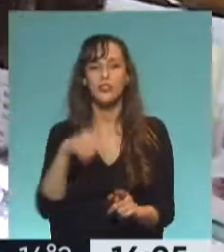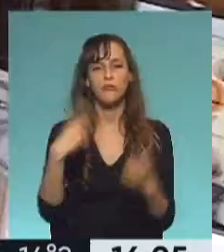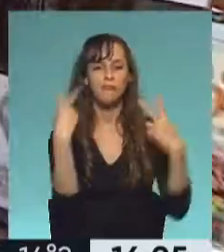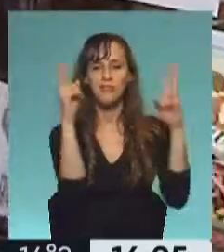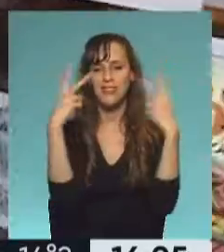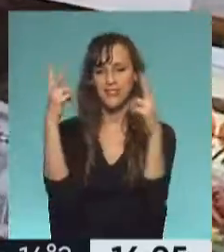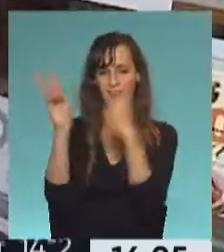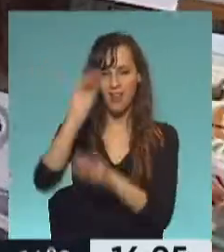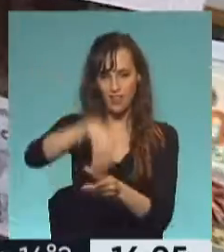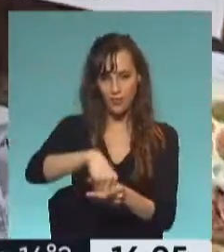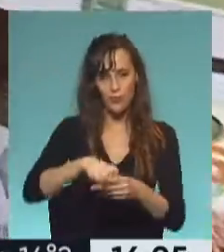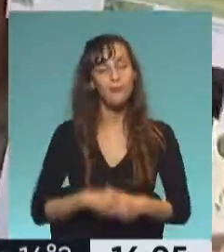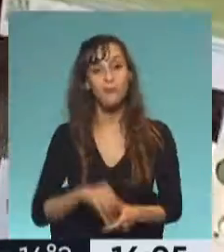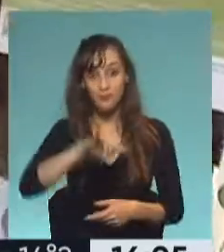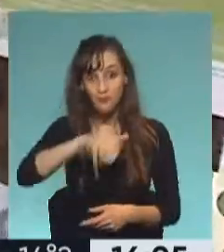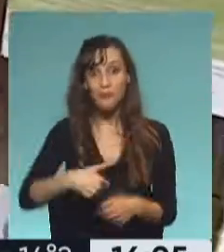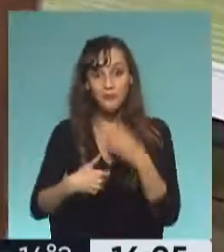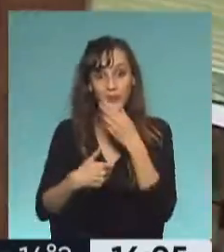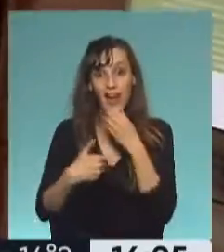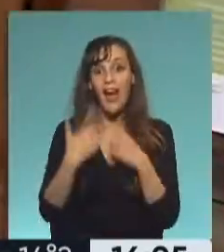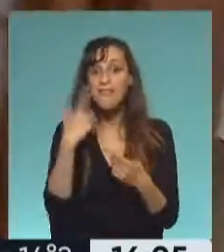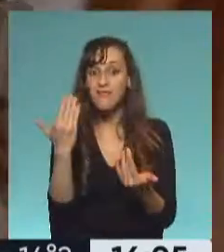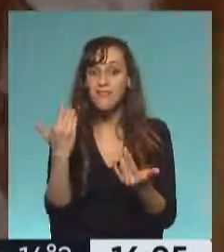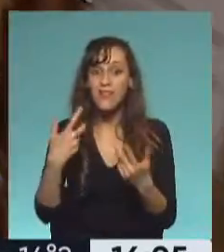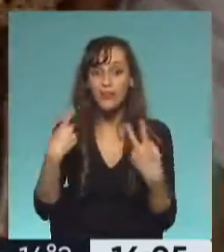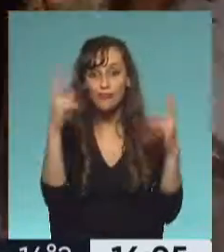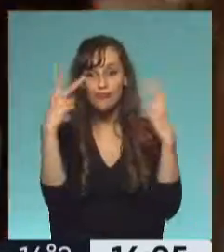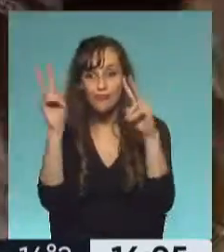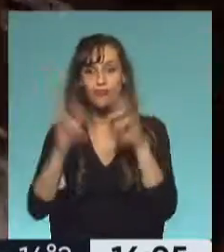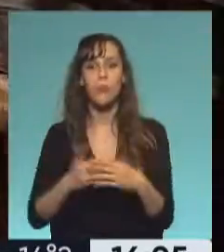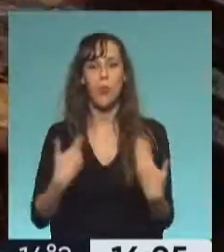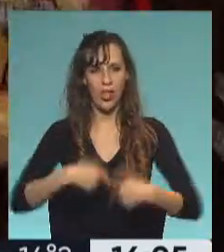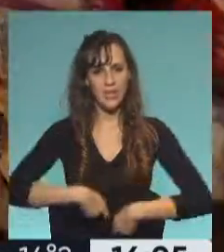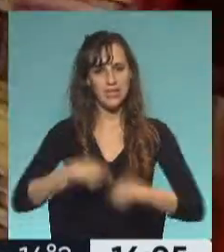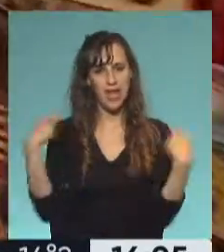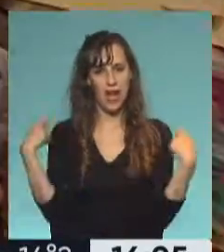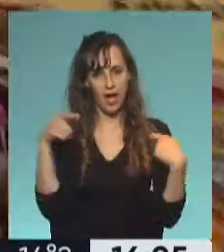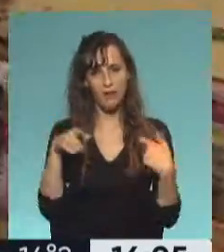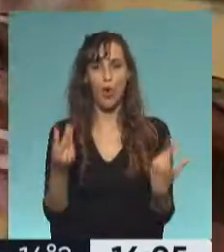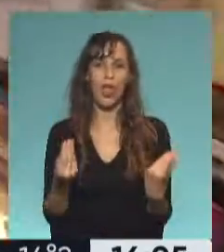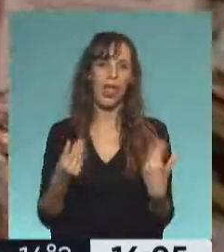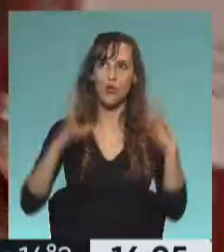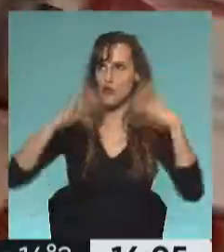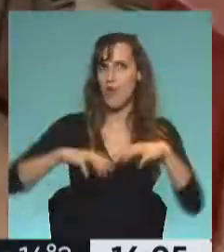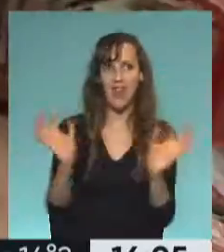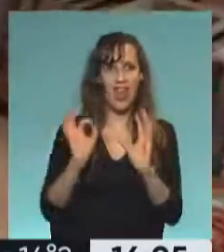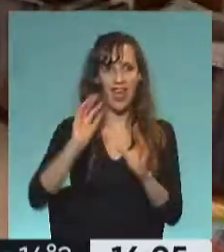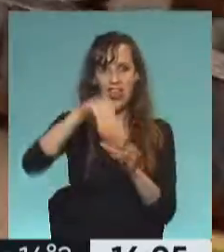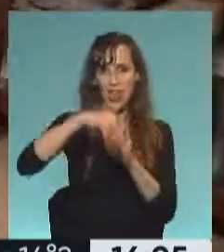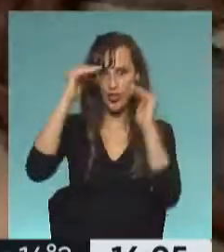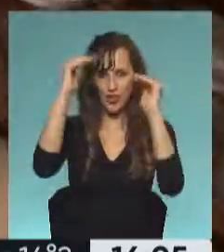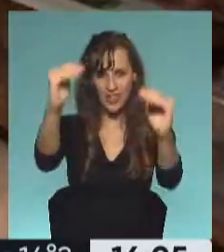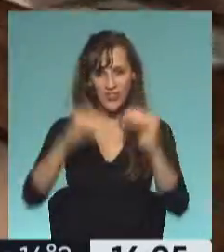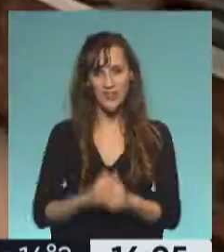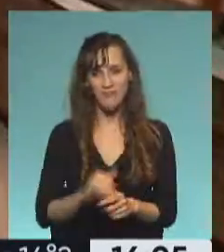viernes. Excelente, vamos con vos, Pauli, llévanos. Se puede sacar el pilotín adentro. Sí. Está muy elegante. Estoy como un